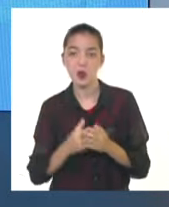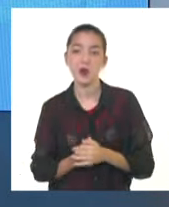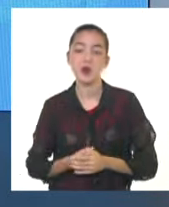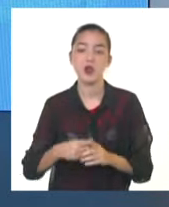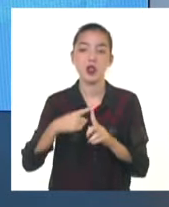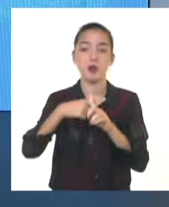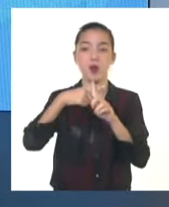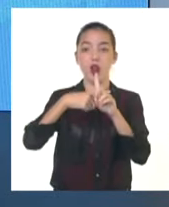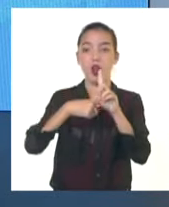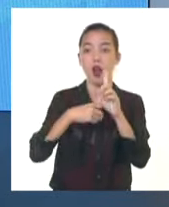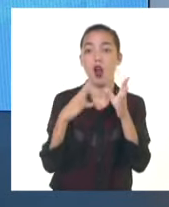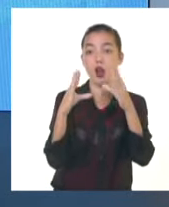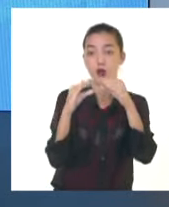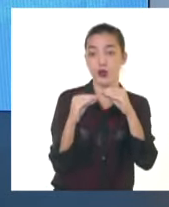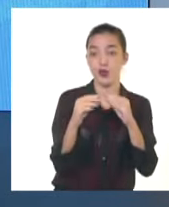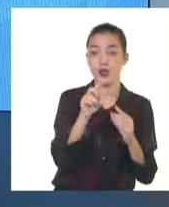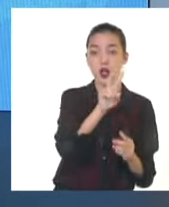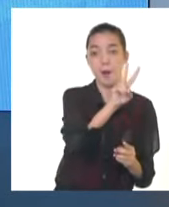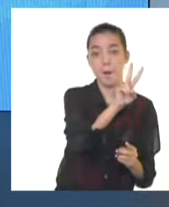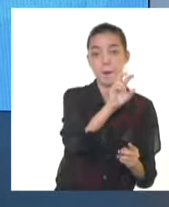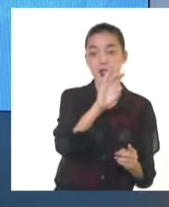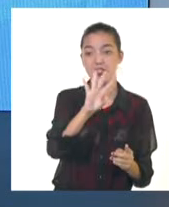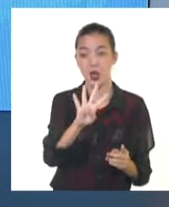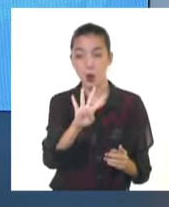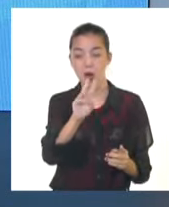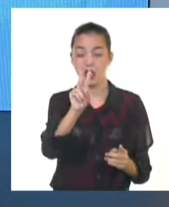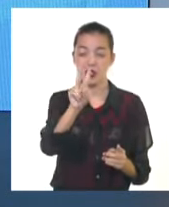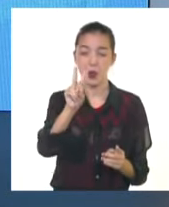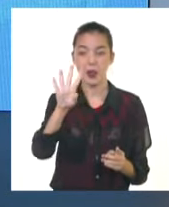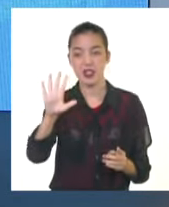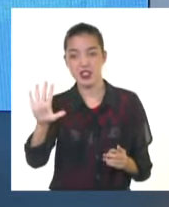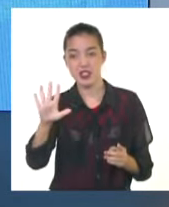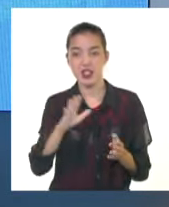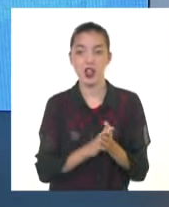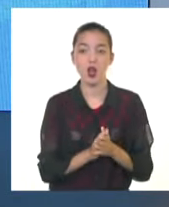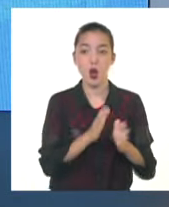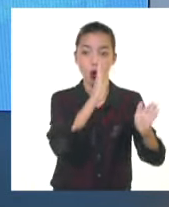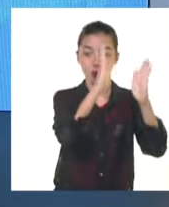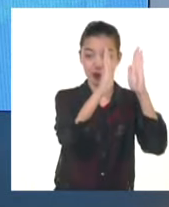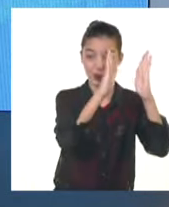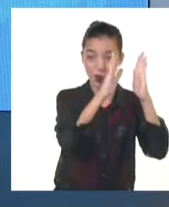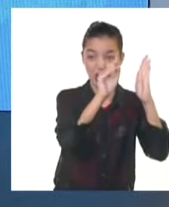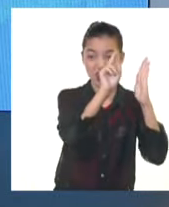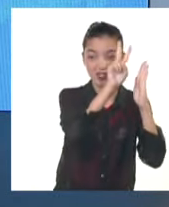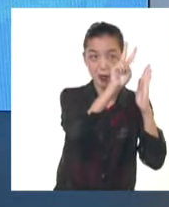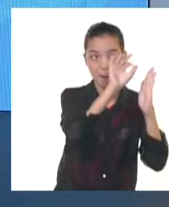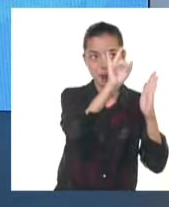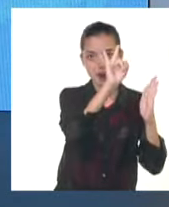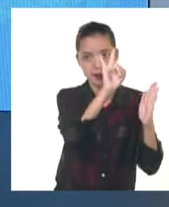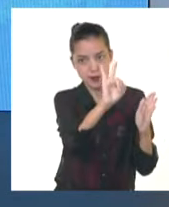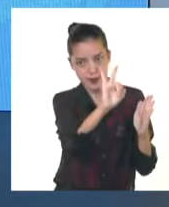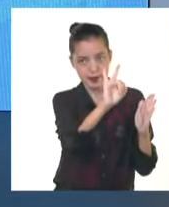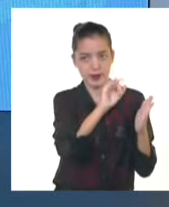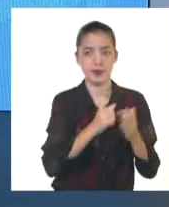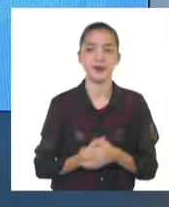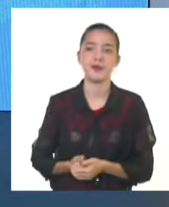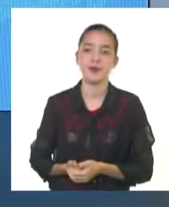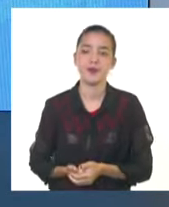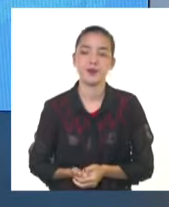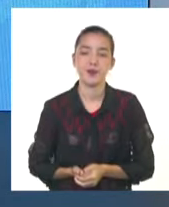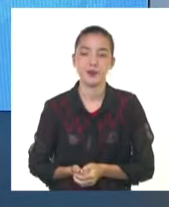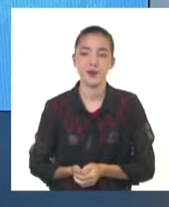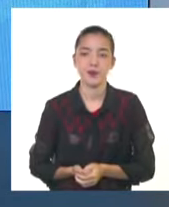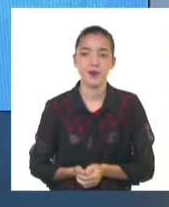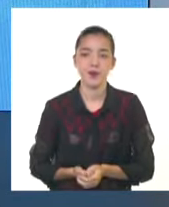noche temperaturas por encima de los 24 o 25 grados, llegando a 27 en zonas de la parte oriental, pero también en algunos puntos costeros del occidente del